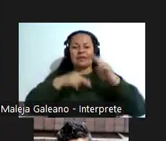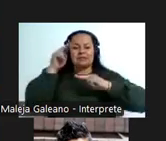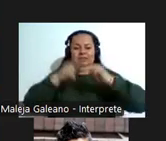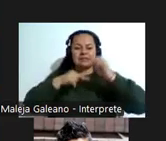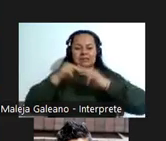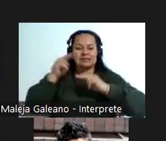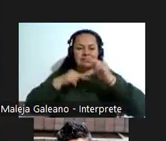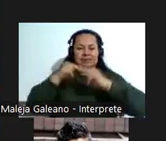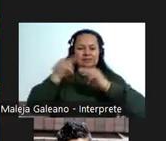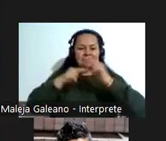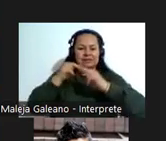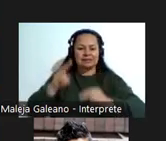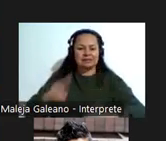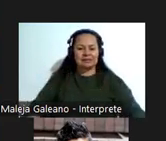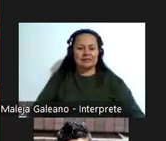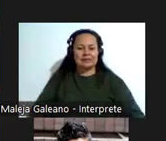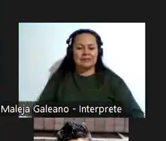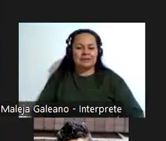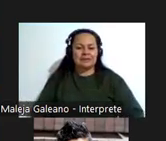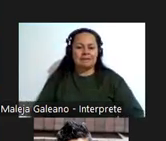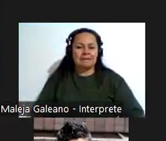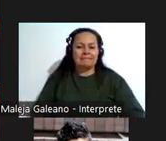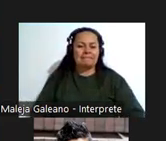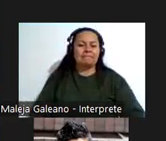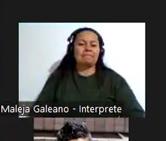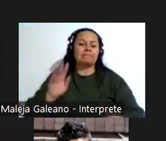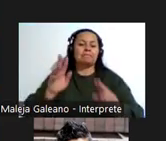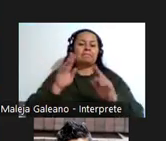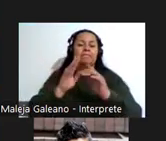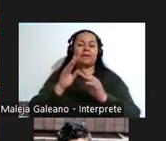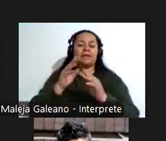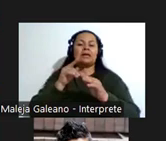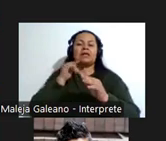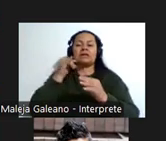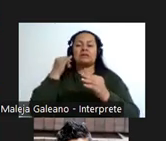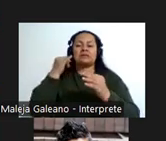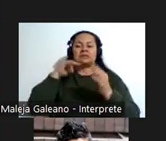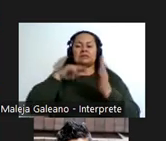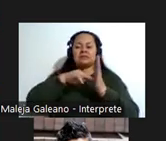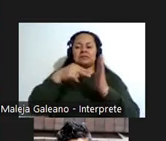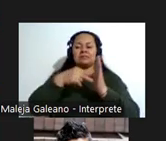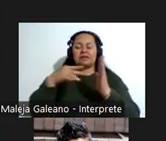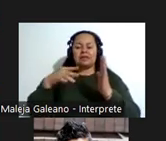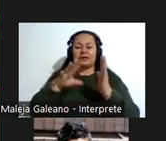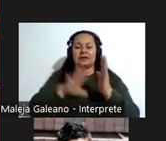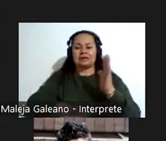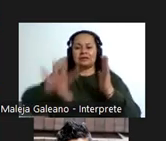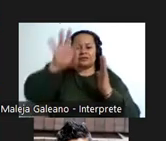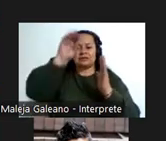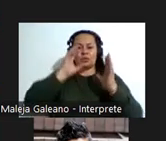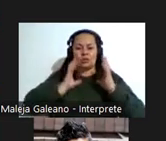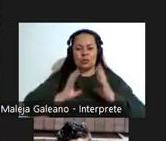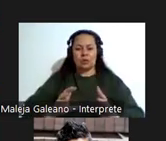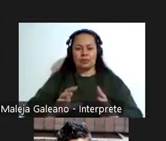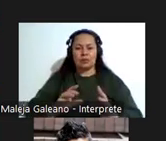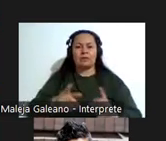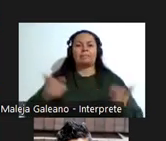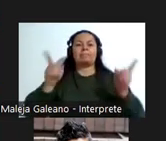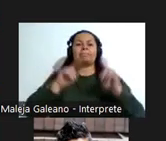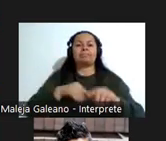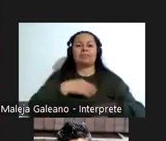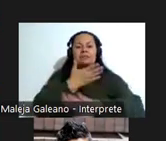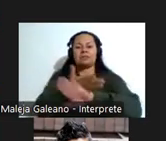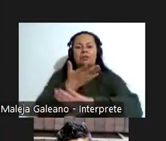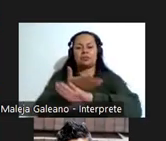es lo que se ha denominado cartografías del cuerpo, ¿no? Para la investigación. Y la propuesta es que